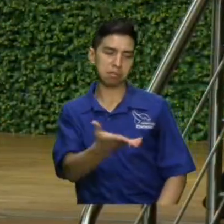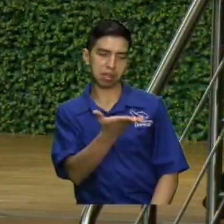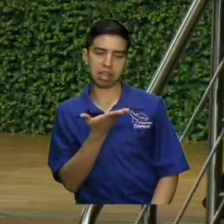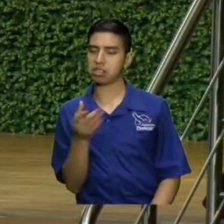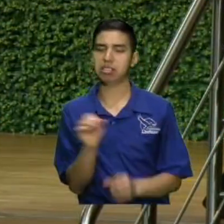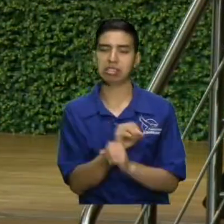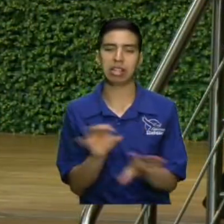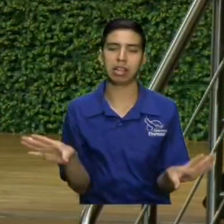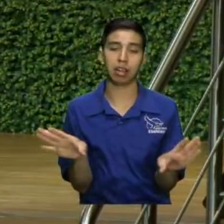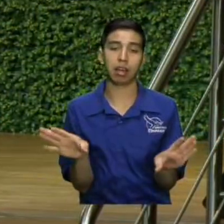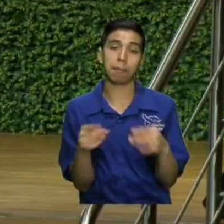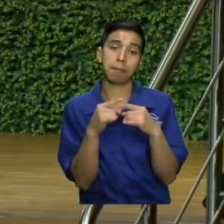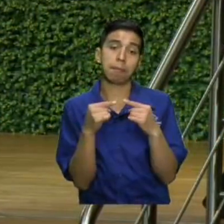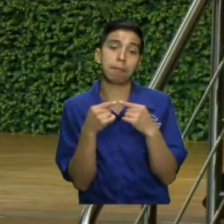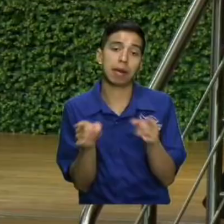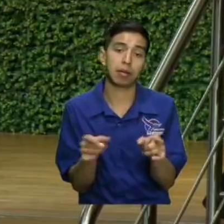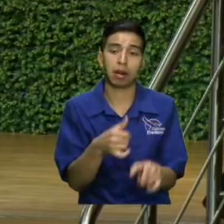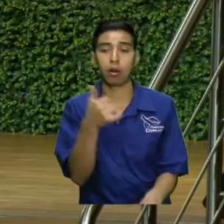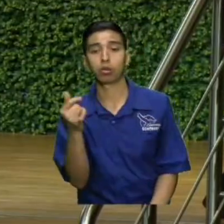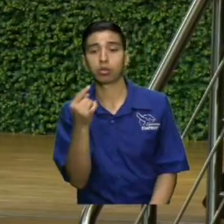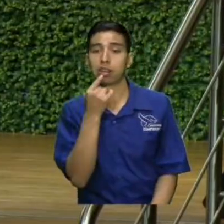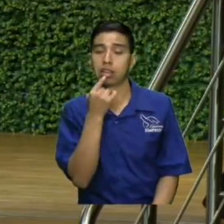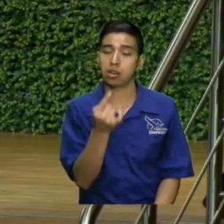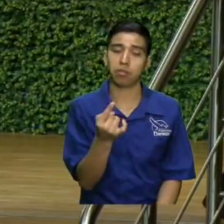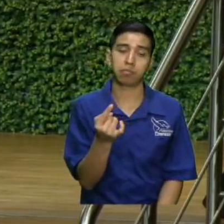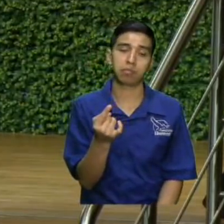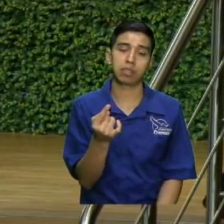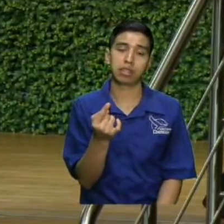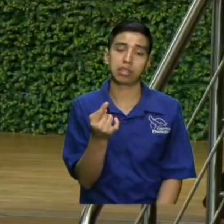Pero al otro le dieron todo, hasta fiesta le dieron.